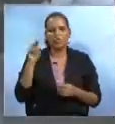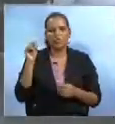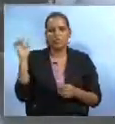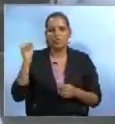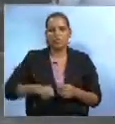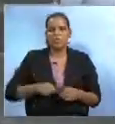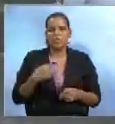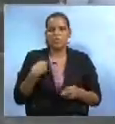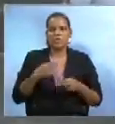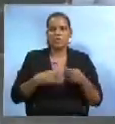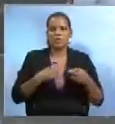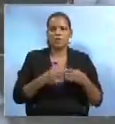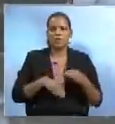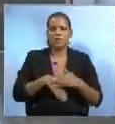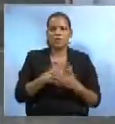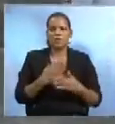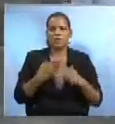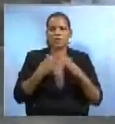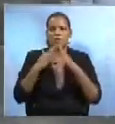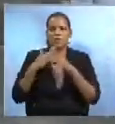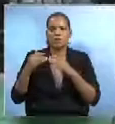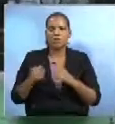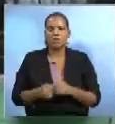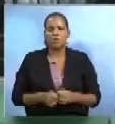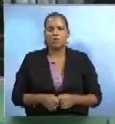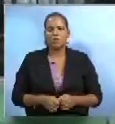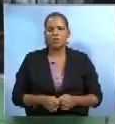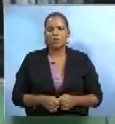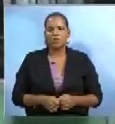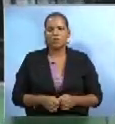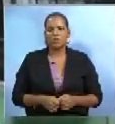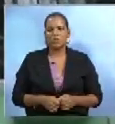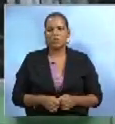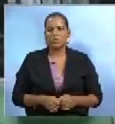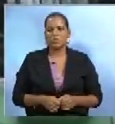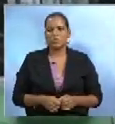imposible que reconstruya lo que durante toda su vida ha hecho. Andrea Chere, Telecosta.